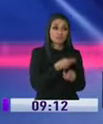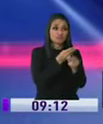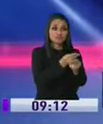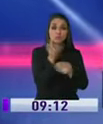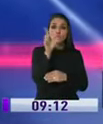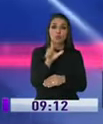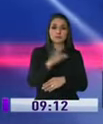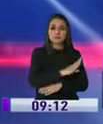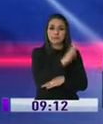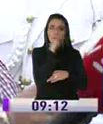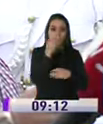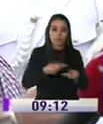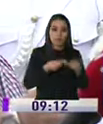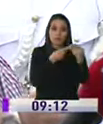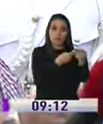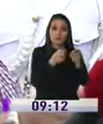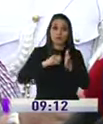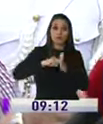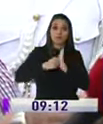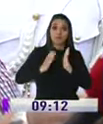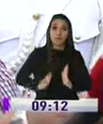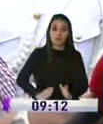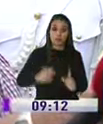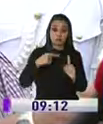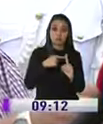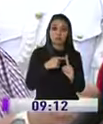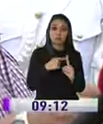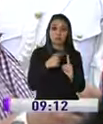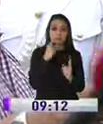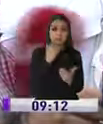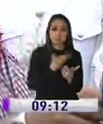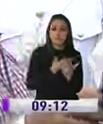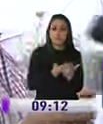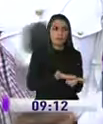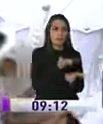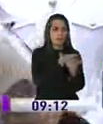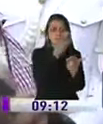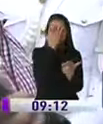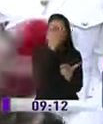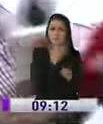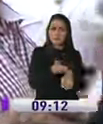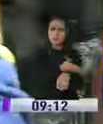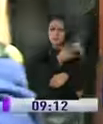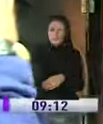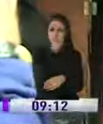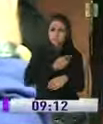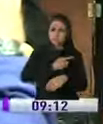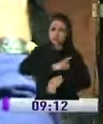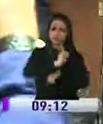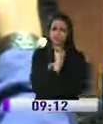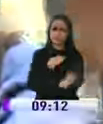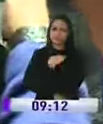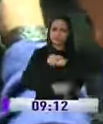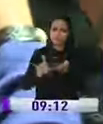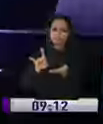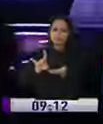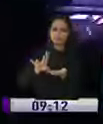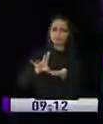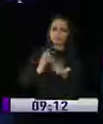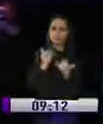de este lunes. En ella, el contralor Pablo Celi argumenta las causales por las cuales tomó la determinación de sancionar con multidestitución al